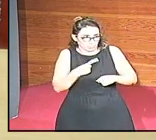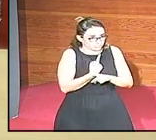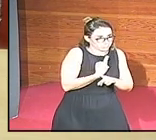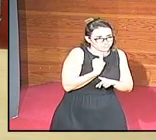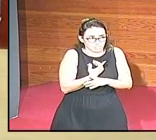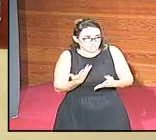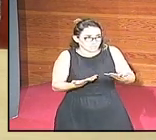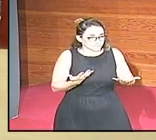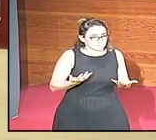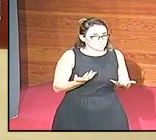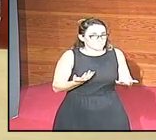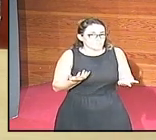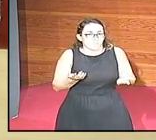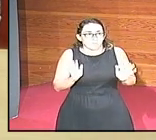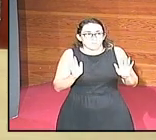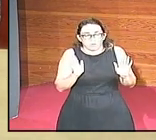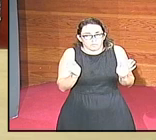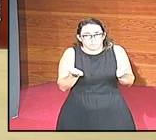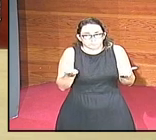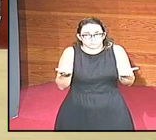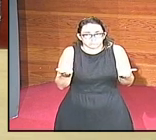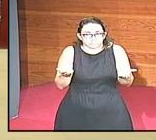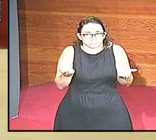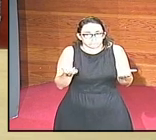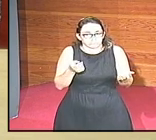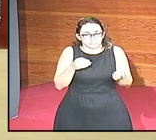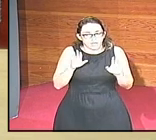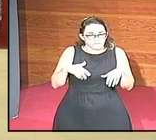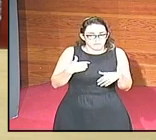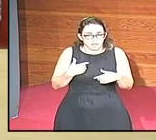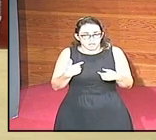etcétera. Pero bueno, siempre la pilotamos muy bien.